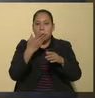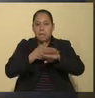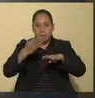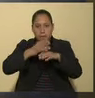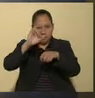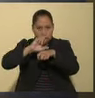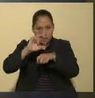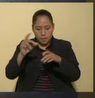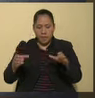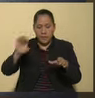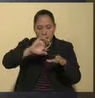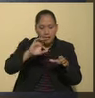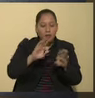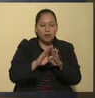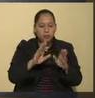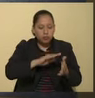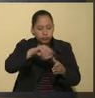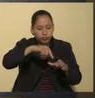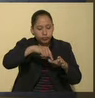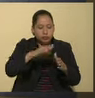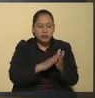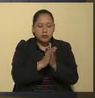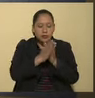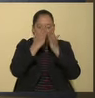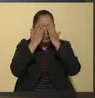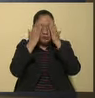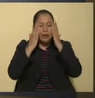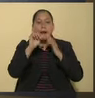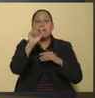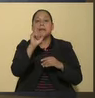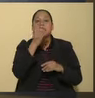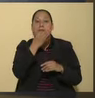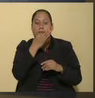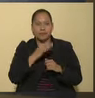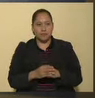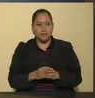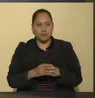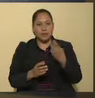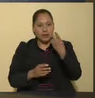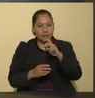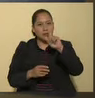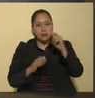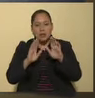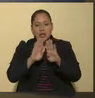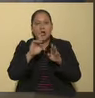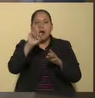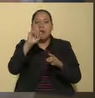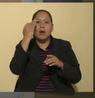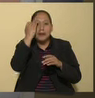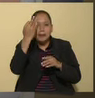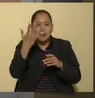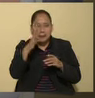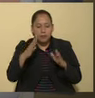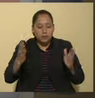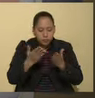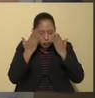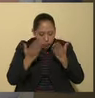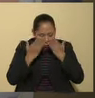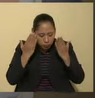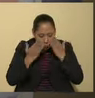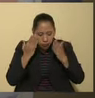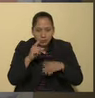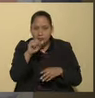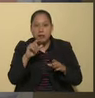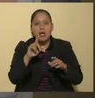muy bien, te lo aplicas en el rostro y lo dejas por 20 minutos. Esto después lo retiras con agua tibia y luego enjuagas muy bien